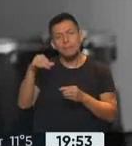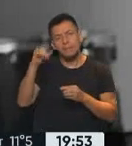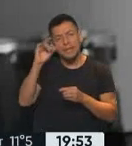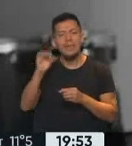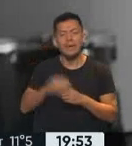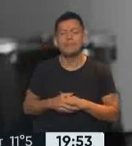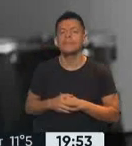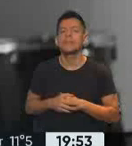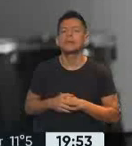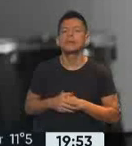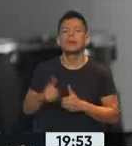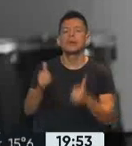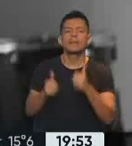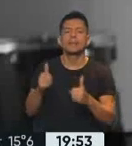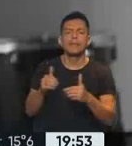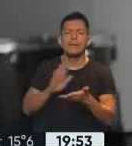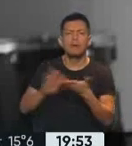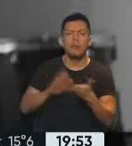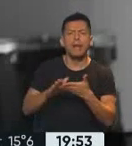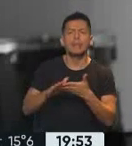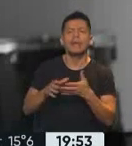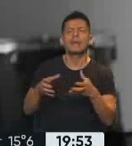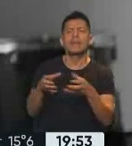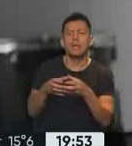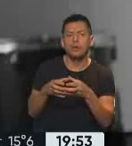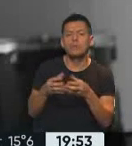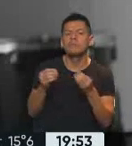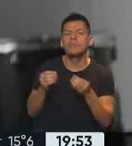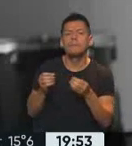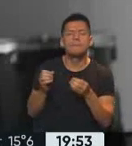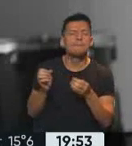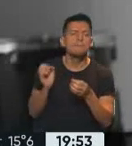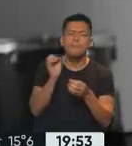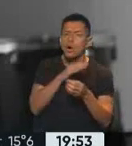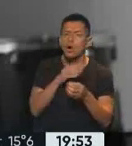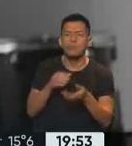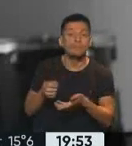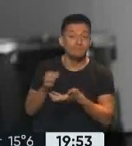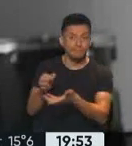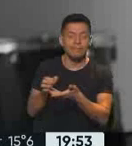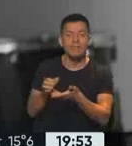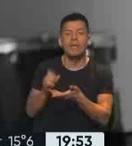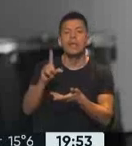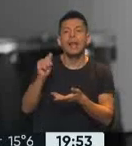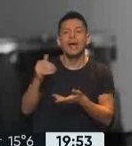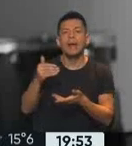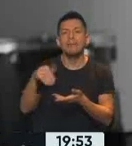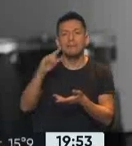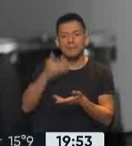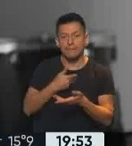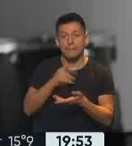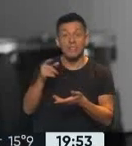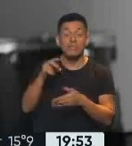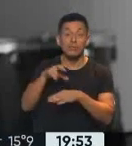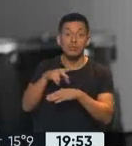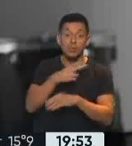Acuña. En la competencia de vanguardia y género, quedó como mejor largometraje y gran premio La MIF de Suiza, de Fred Bailiff.